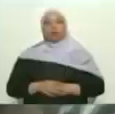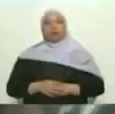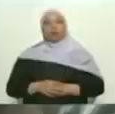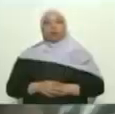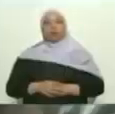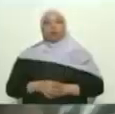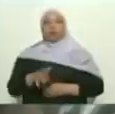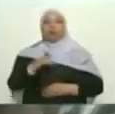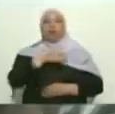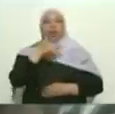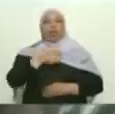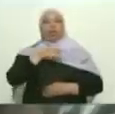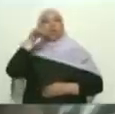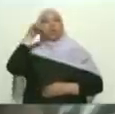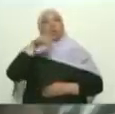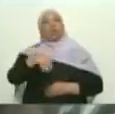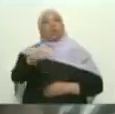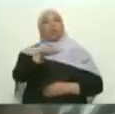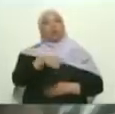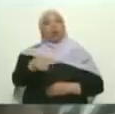el sentimiento popular